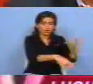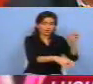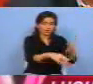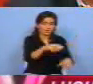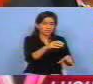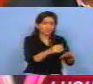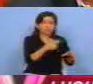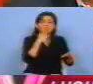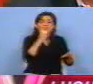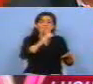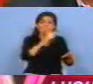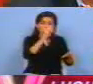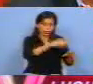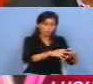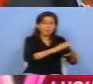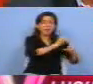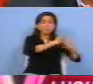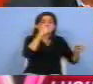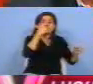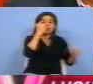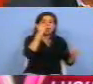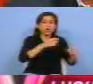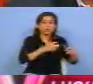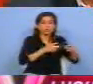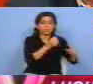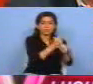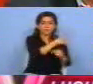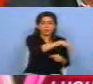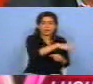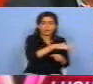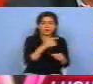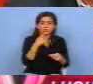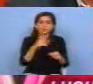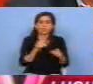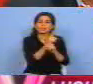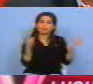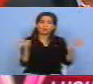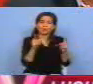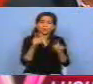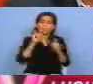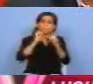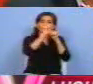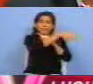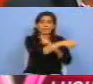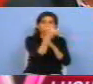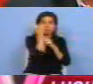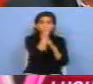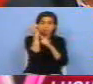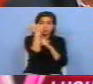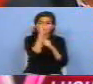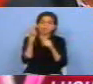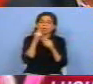los cartoneros y pongo las manos en el fuego por mis compañeros y por mí que jamás mandaríamos una cámara a un psiquiátrico para